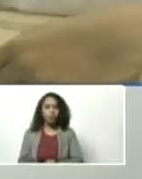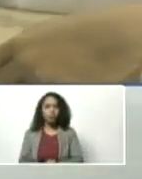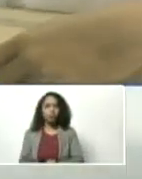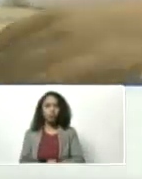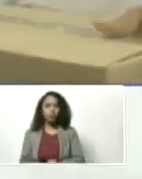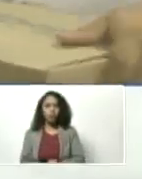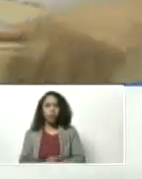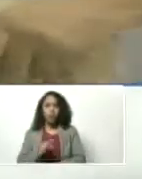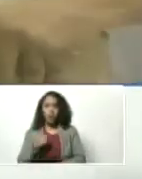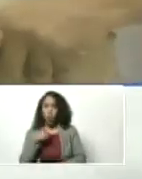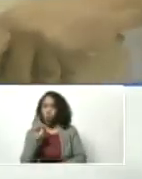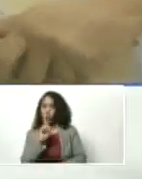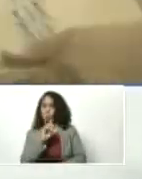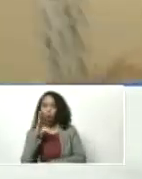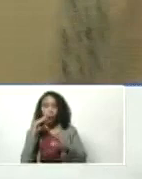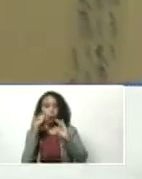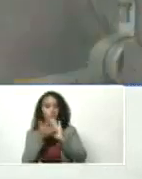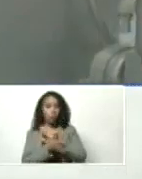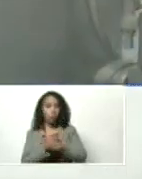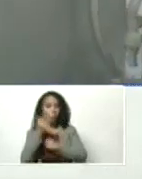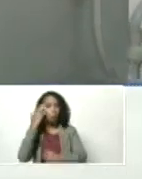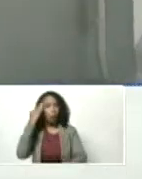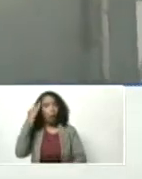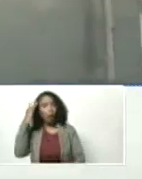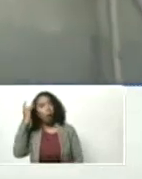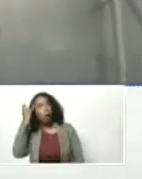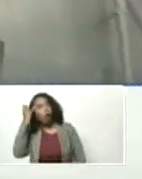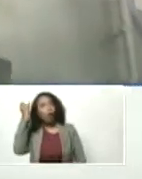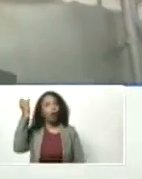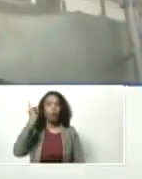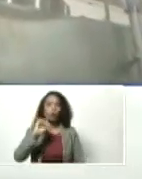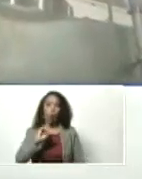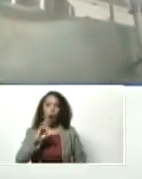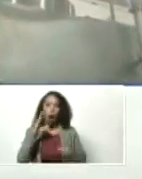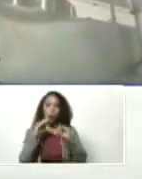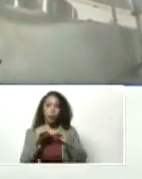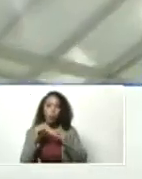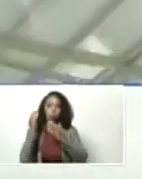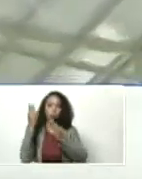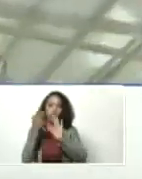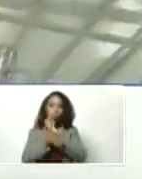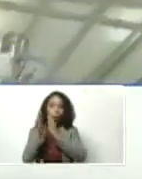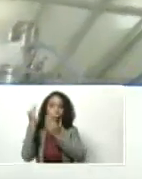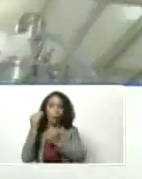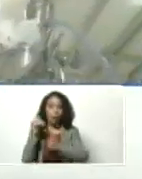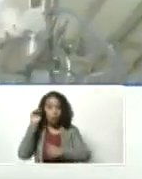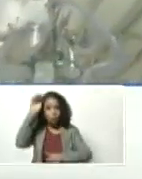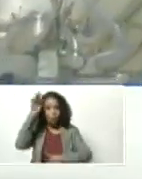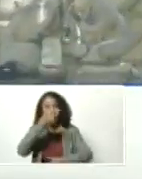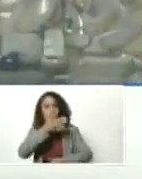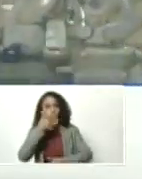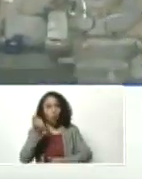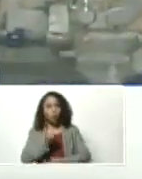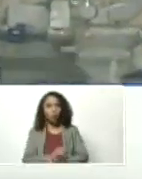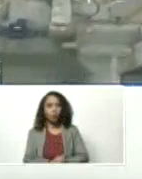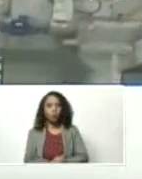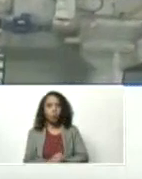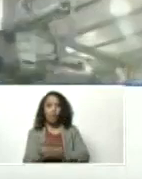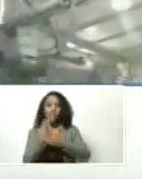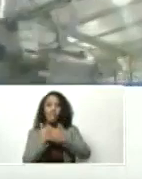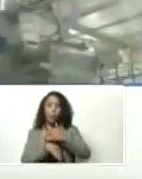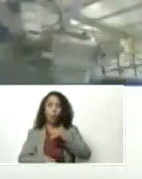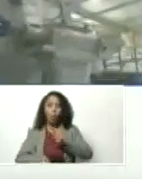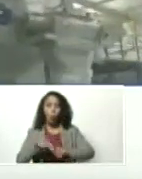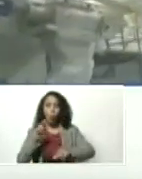Y no estoy hablando desde el ilusionismo, estoy hablando desde la esperanza de que el futuro será mejor. Y vamos a